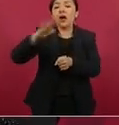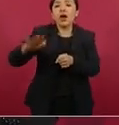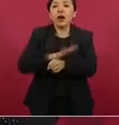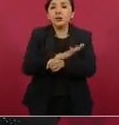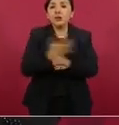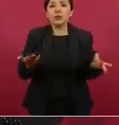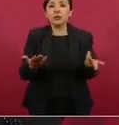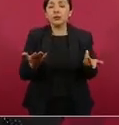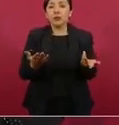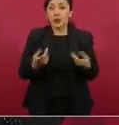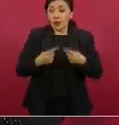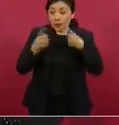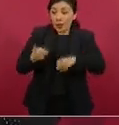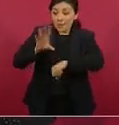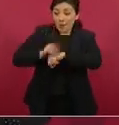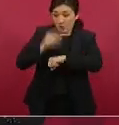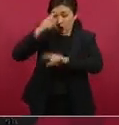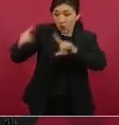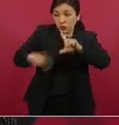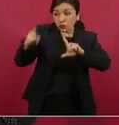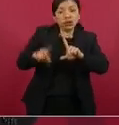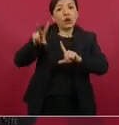no les permitían turbinar.